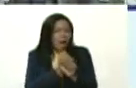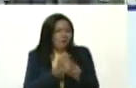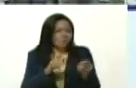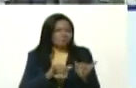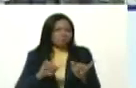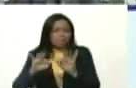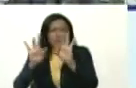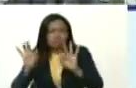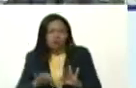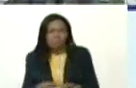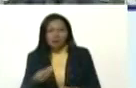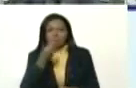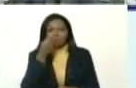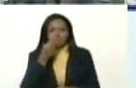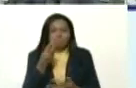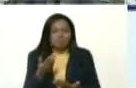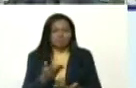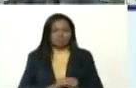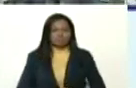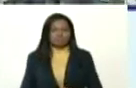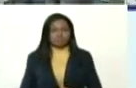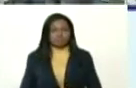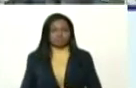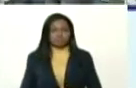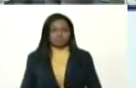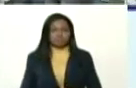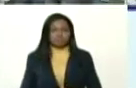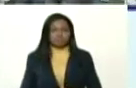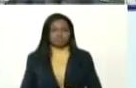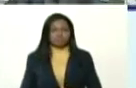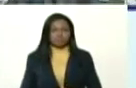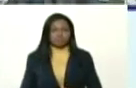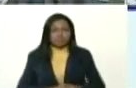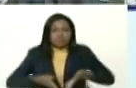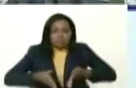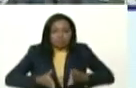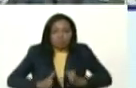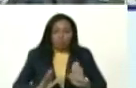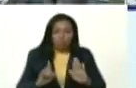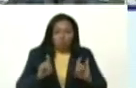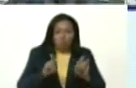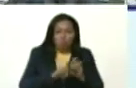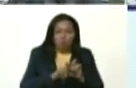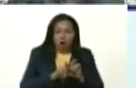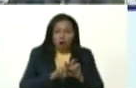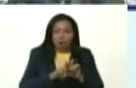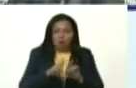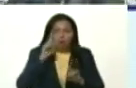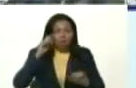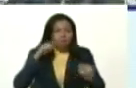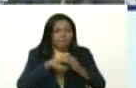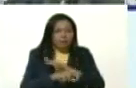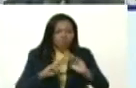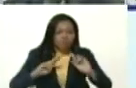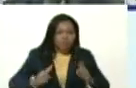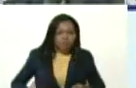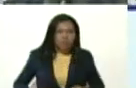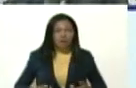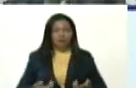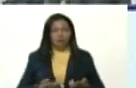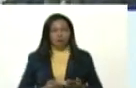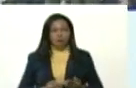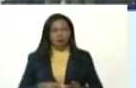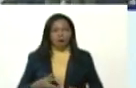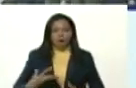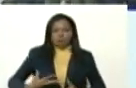a la alimentación, al nacimiento con parto humanizado, a la